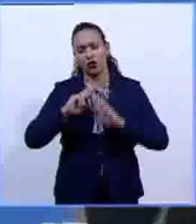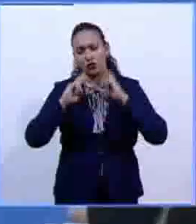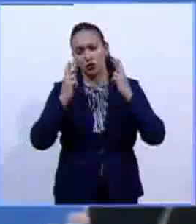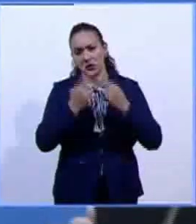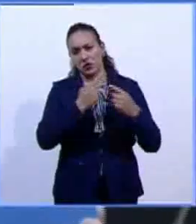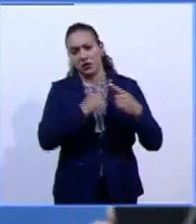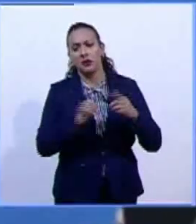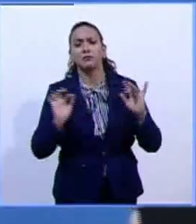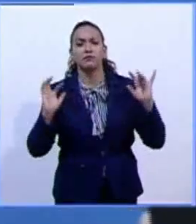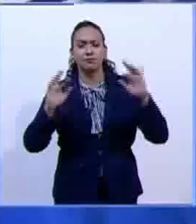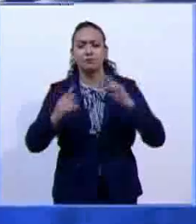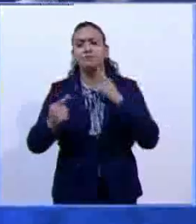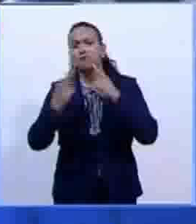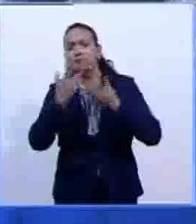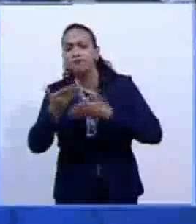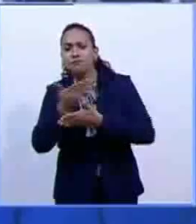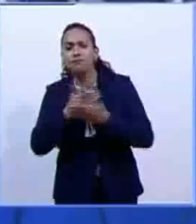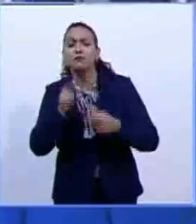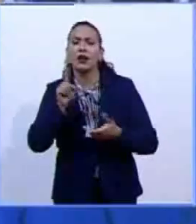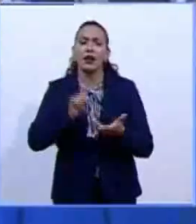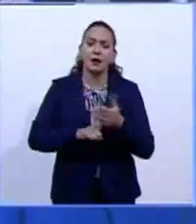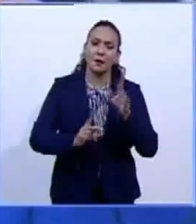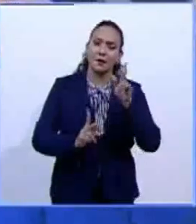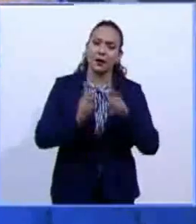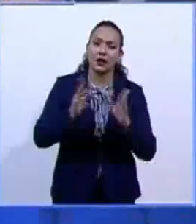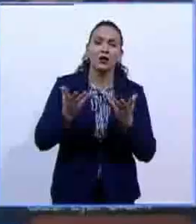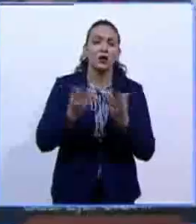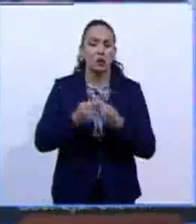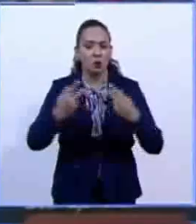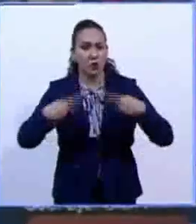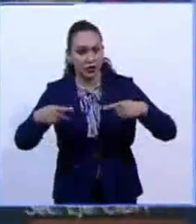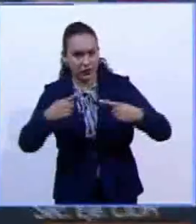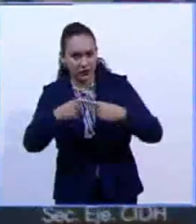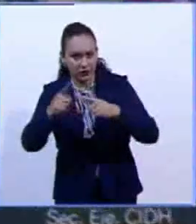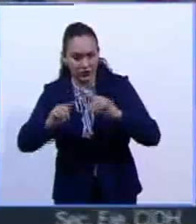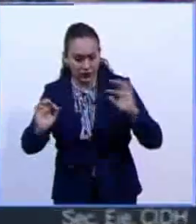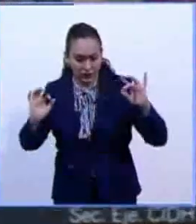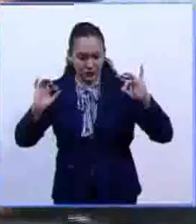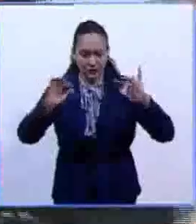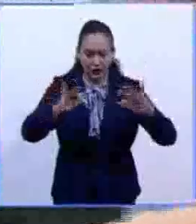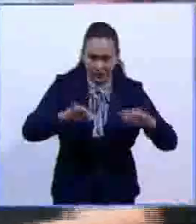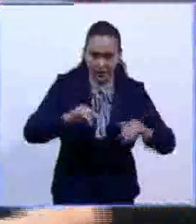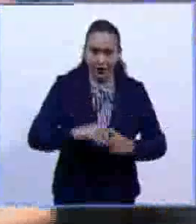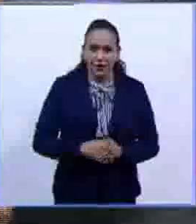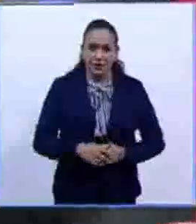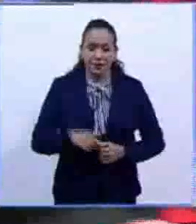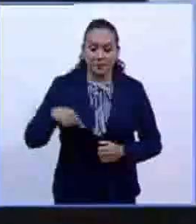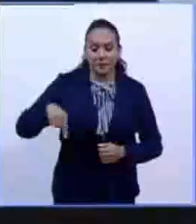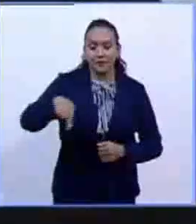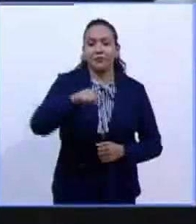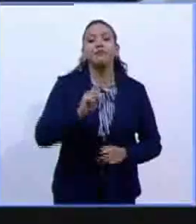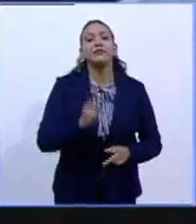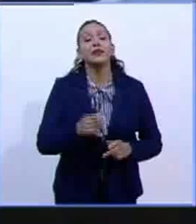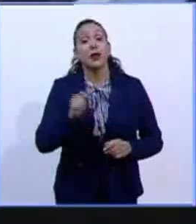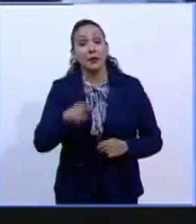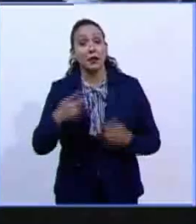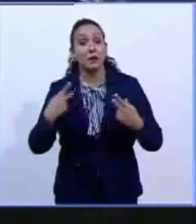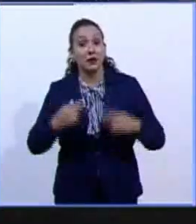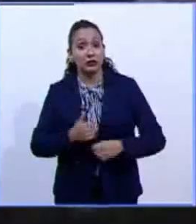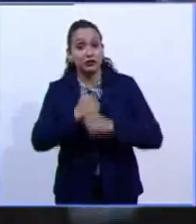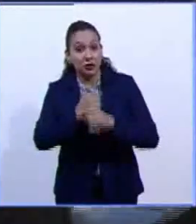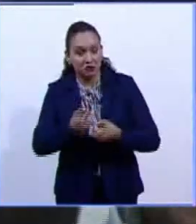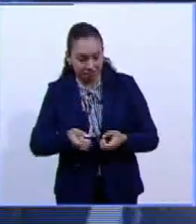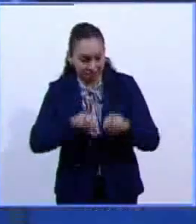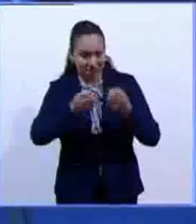de diálogo en los que se reunirá con sociedades o con integrantes y organizaciones de la sociedad civil, además de víctimas y estados